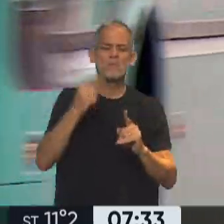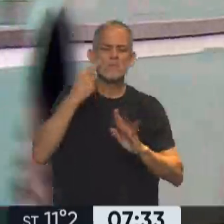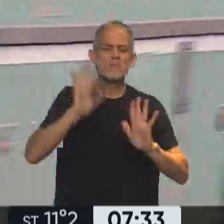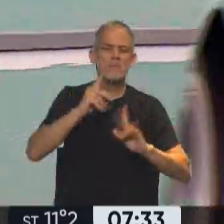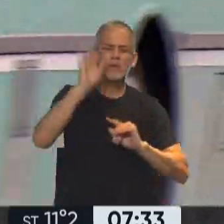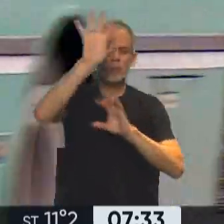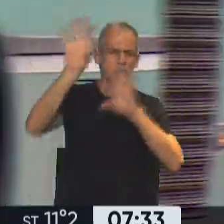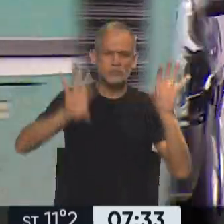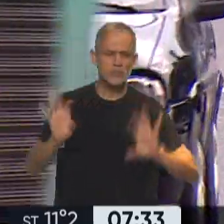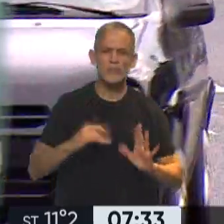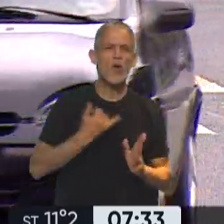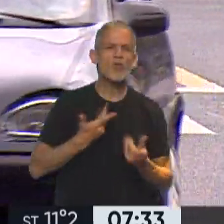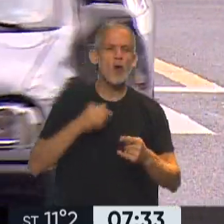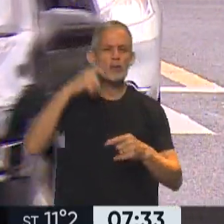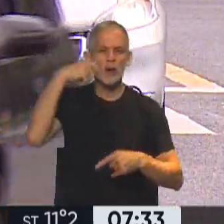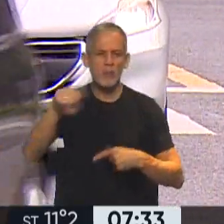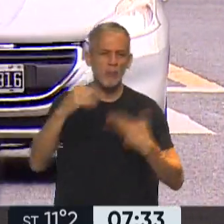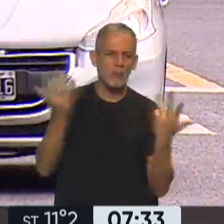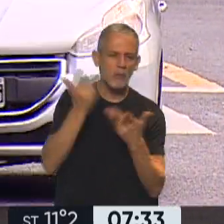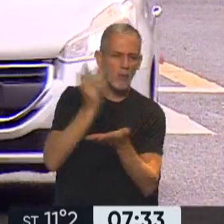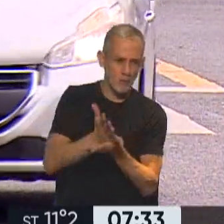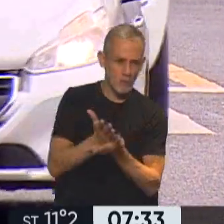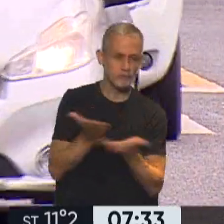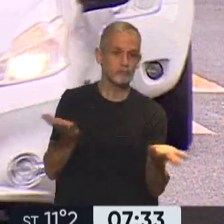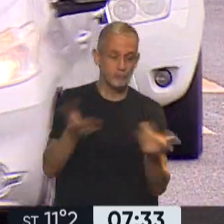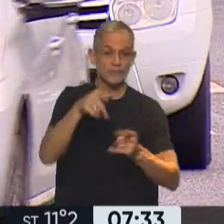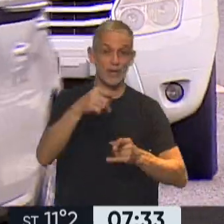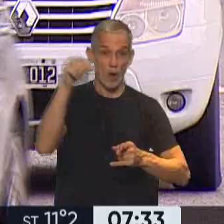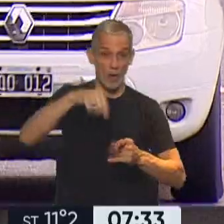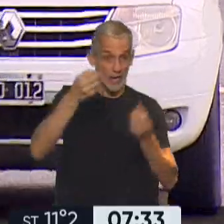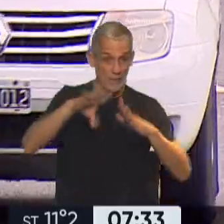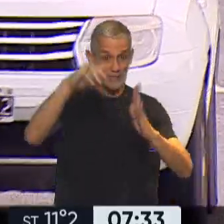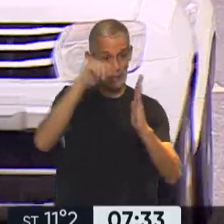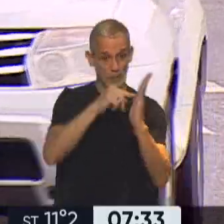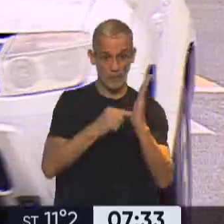sido cometidas reiteramos a partir de hoy rige el scoring federal en contáis